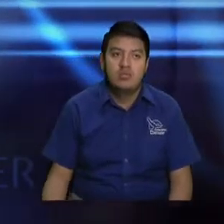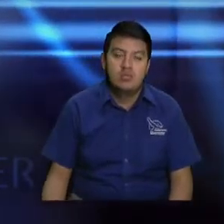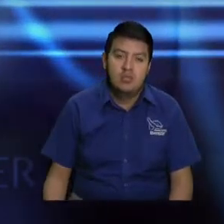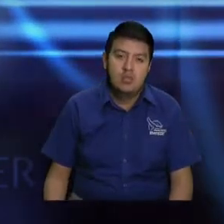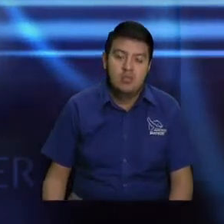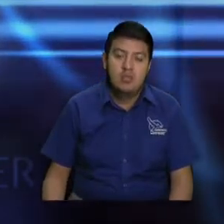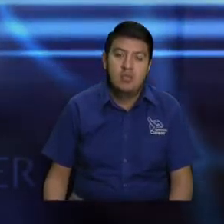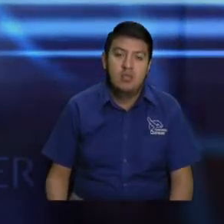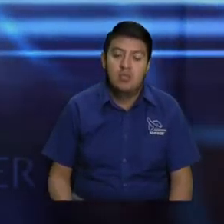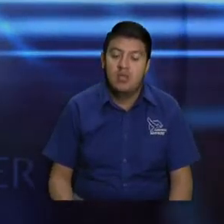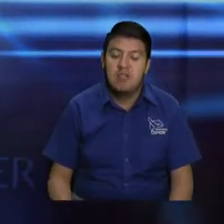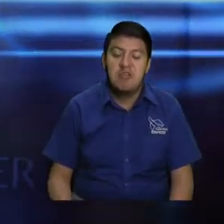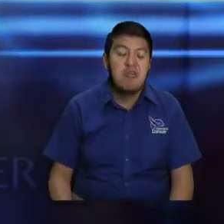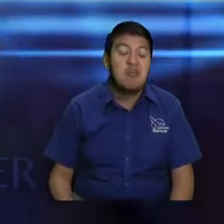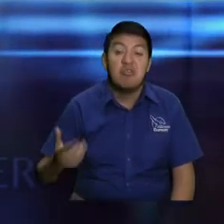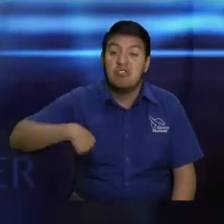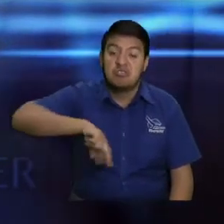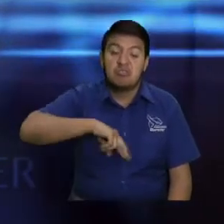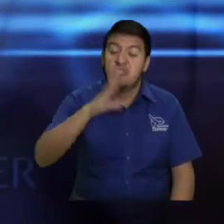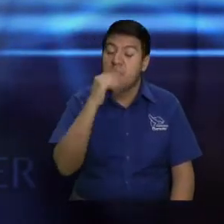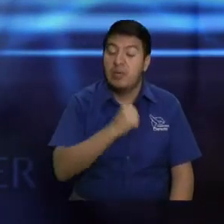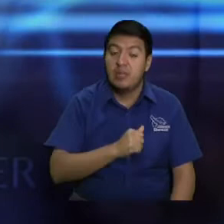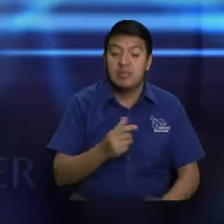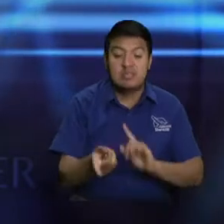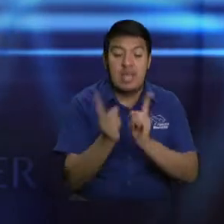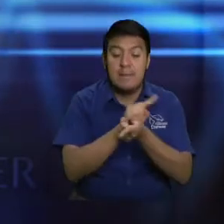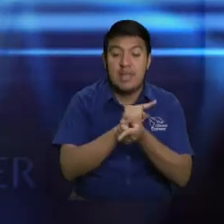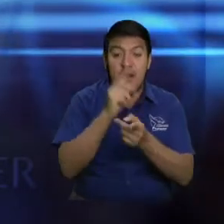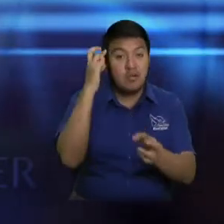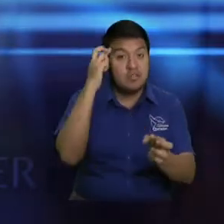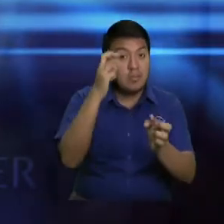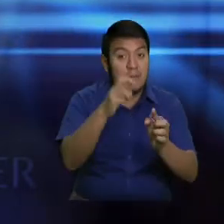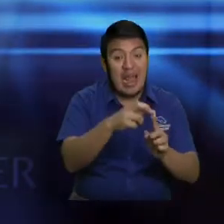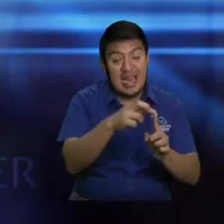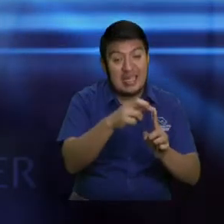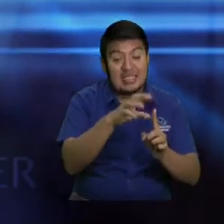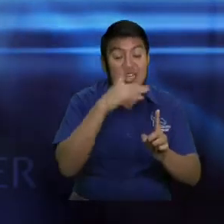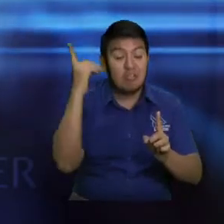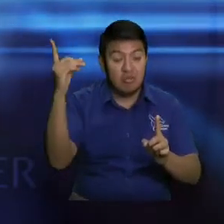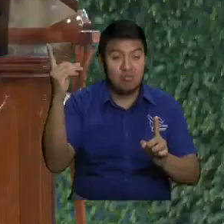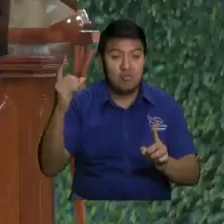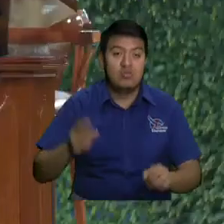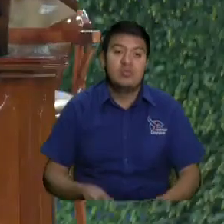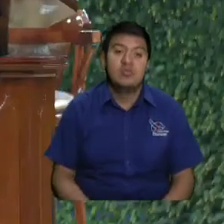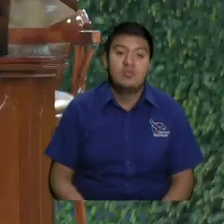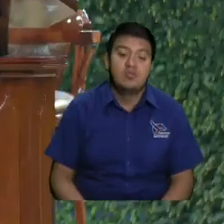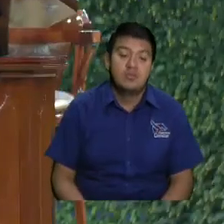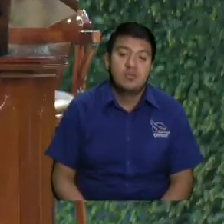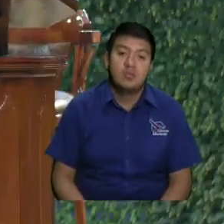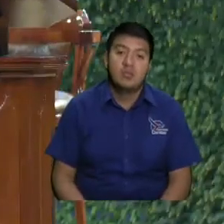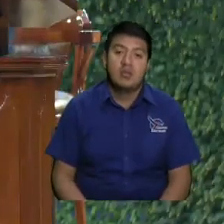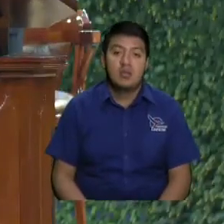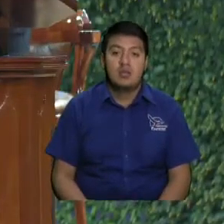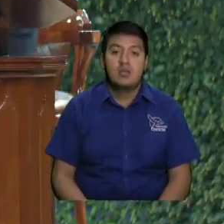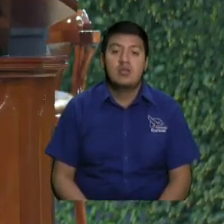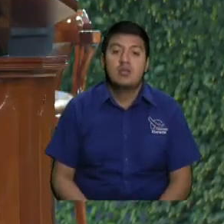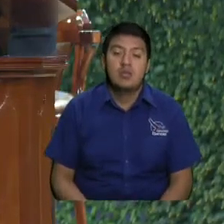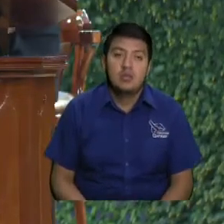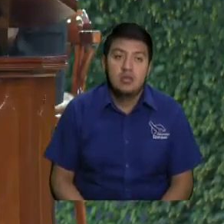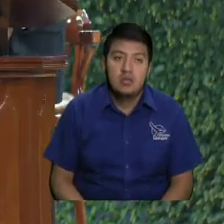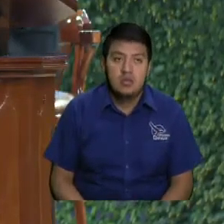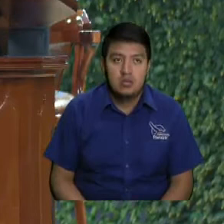pues? No, de ninguna manera. Dios no tiene renglones torcidos, como decía un libro que escribió alguien por